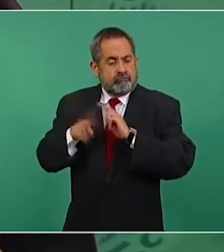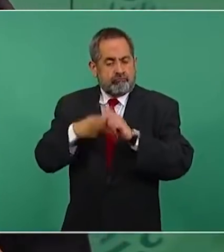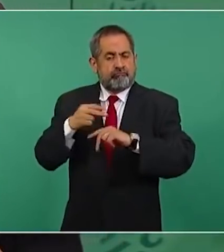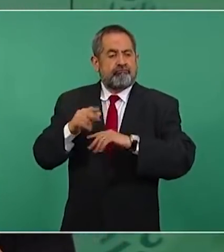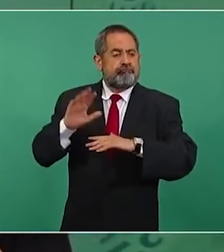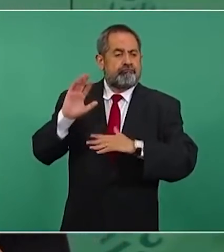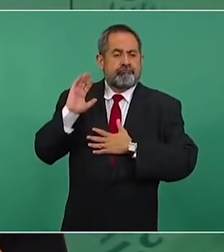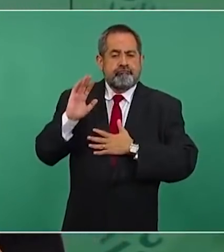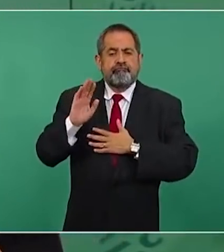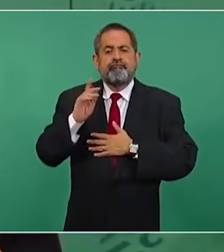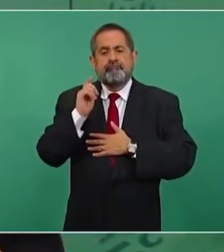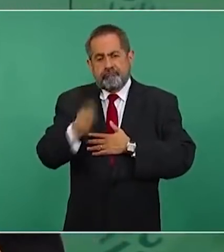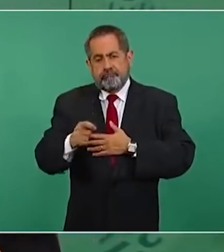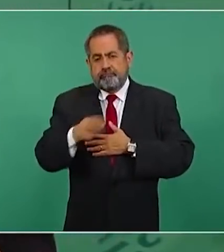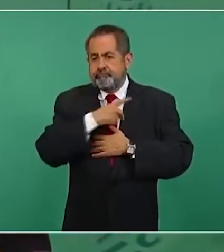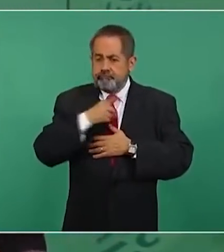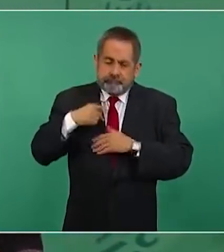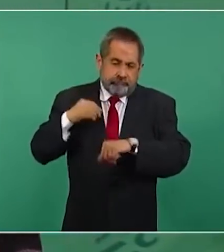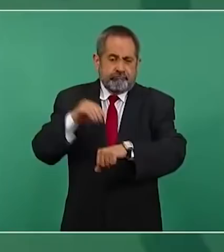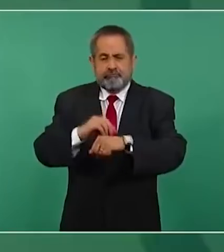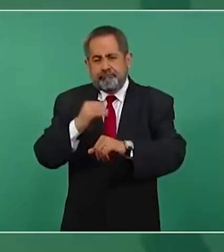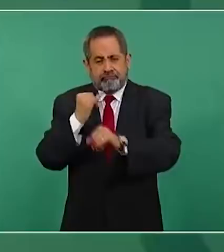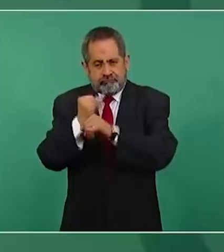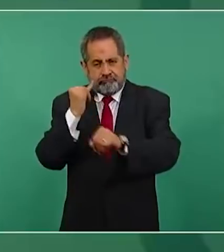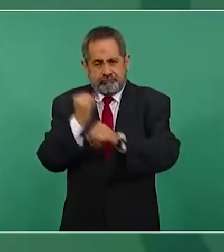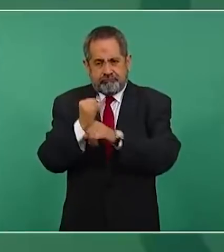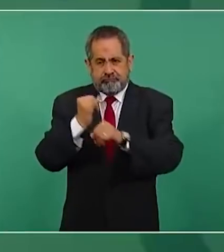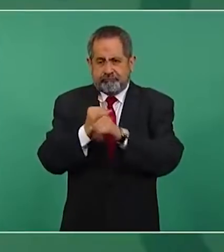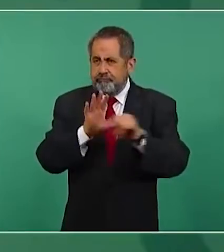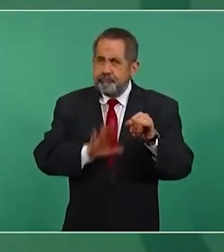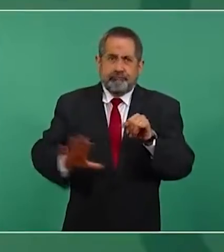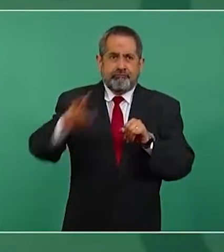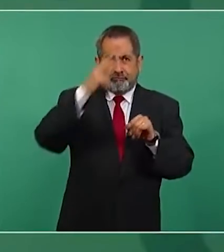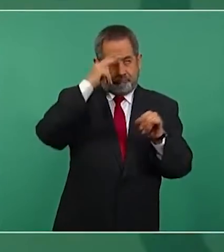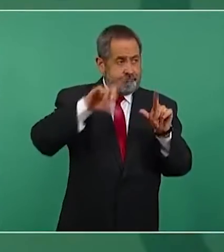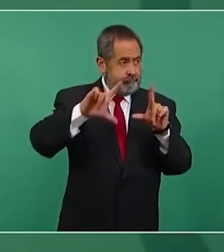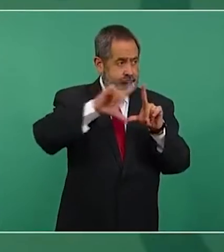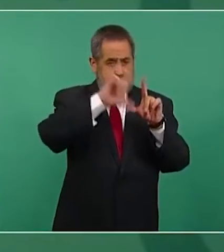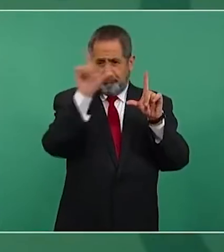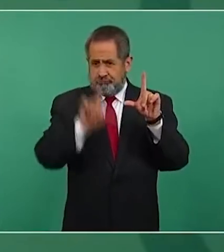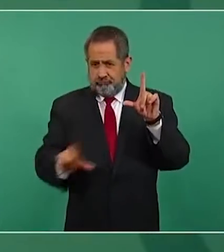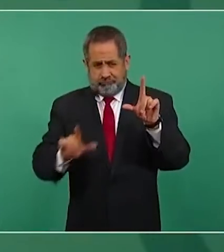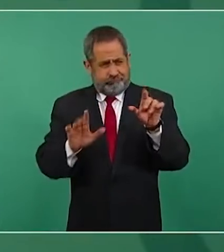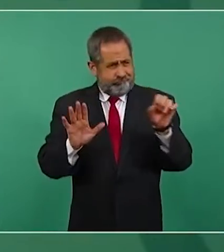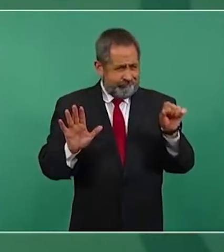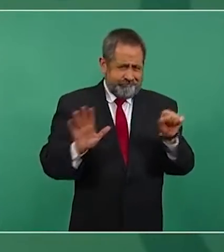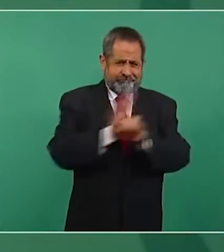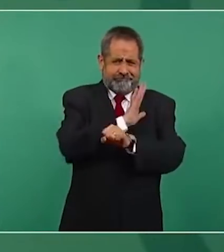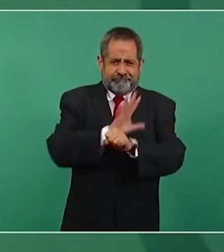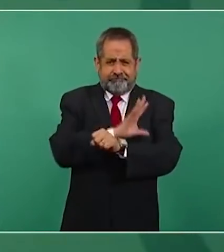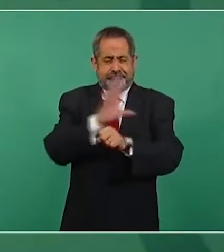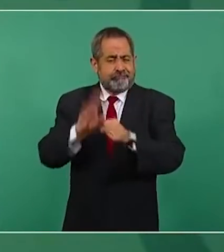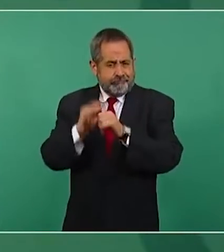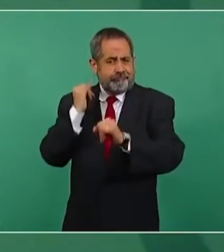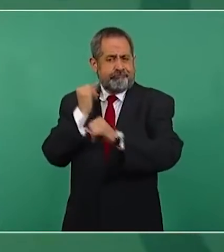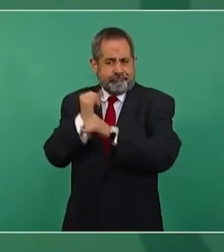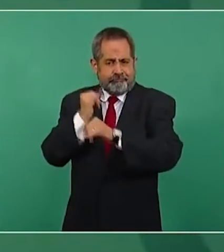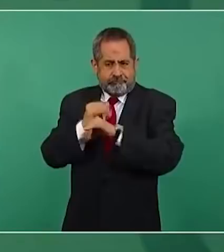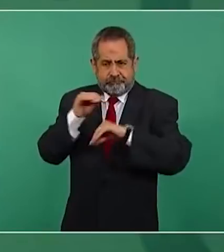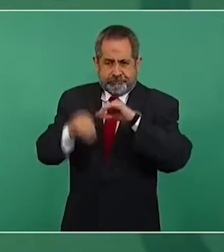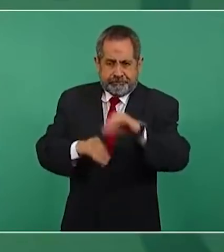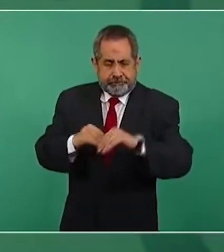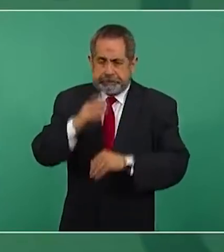que haya internet en todo el territorio nacional y hemos estado batallando